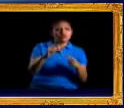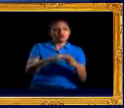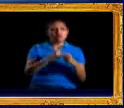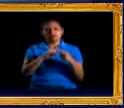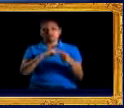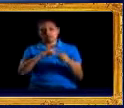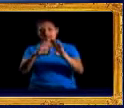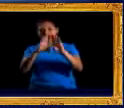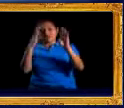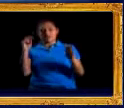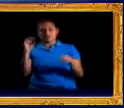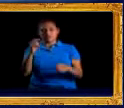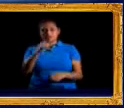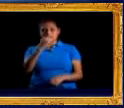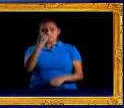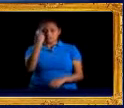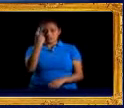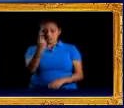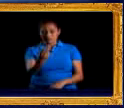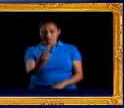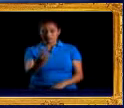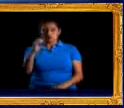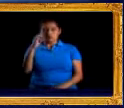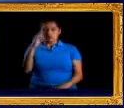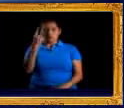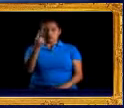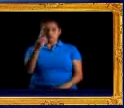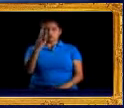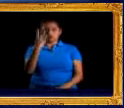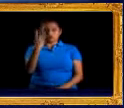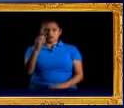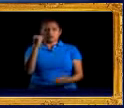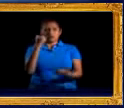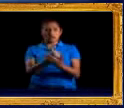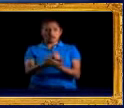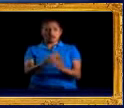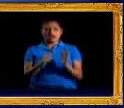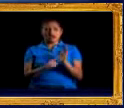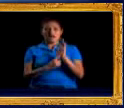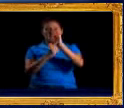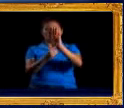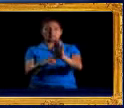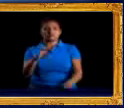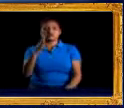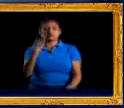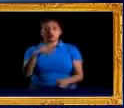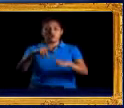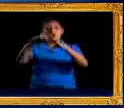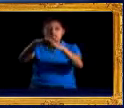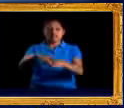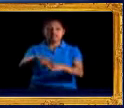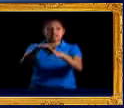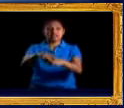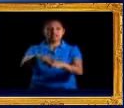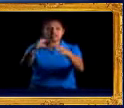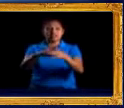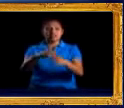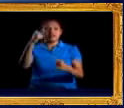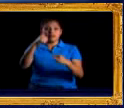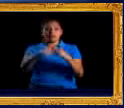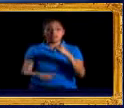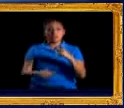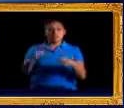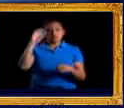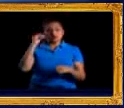sellos, aparecen los primeros cuatro jinetes del Apocalipsis. Porque aquí comienza el principio de dolores, según